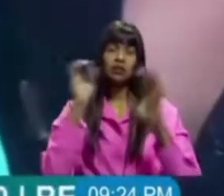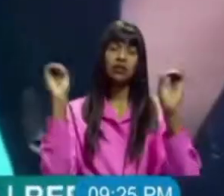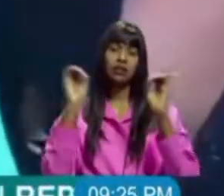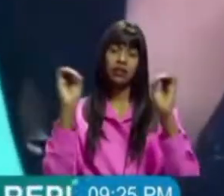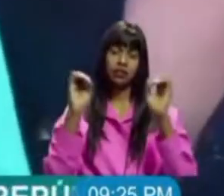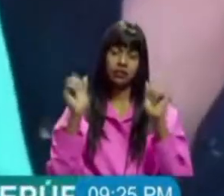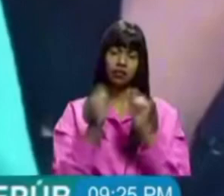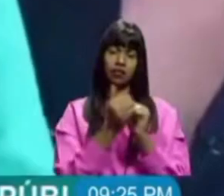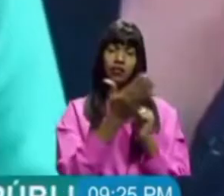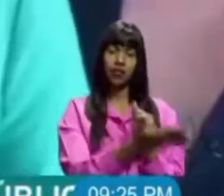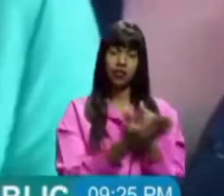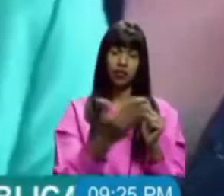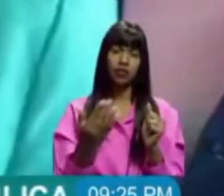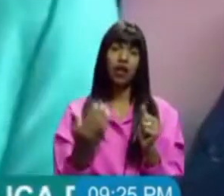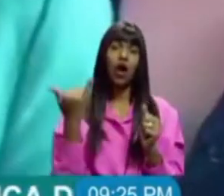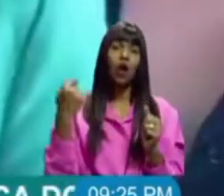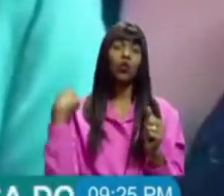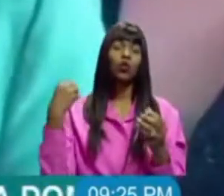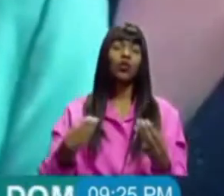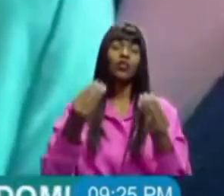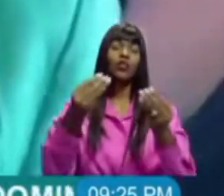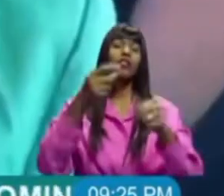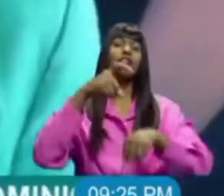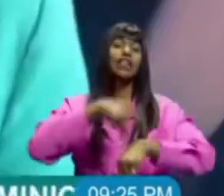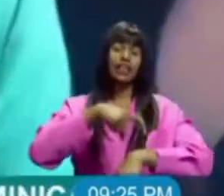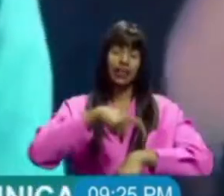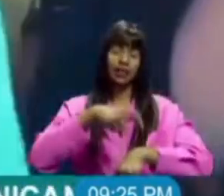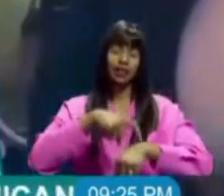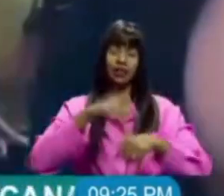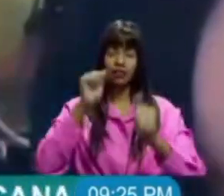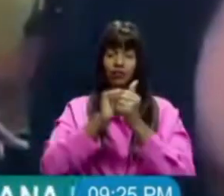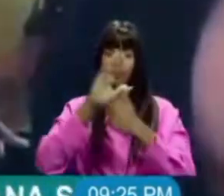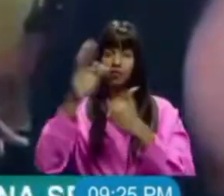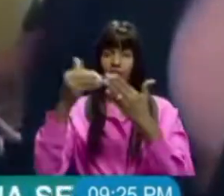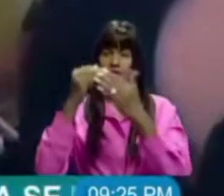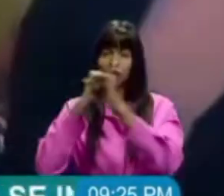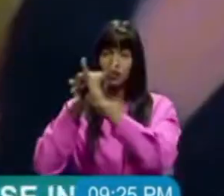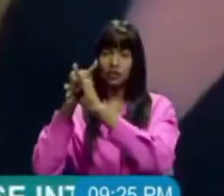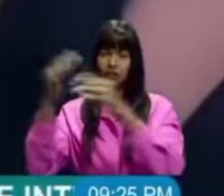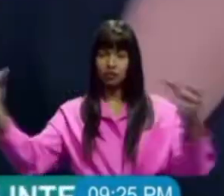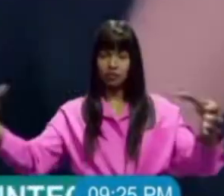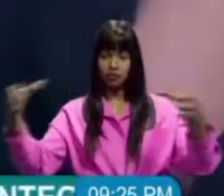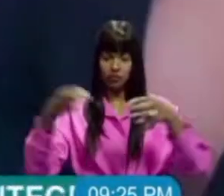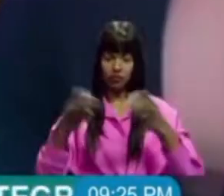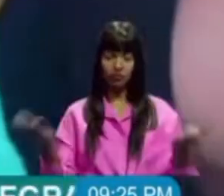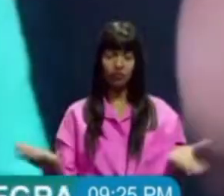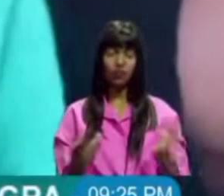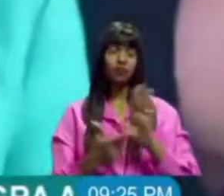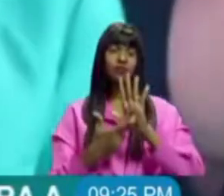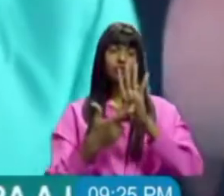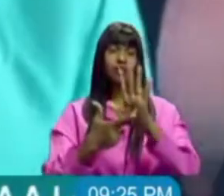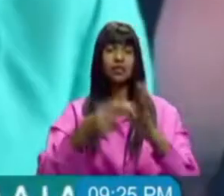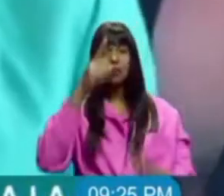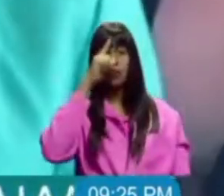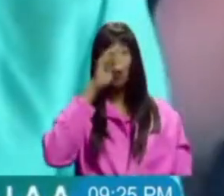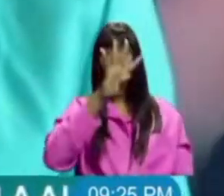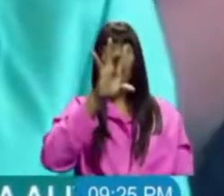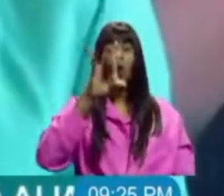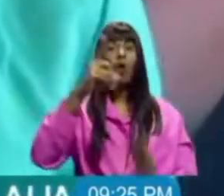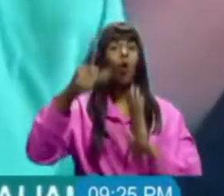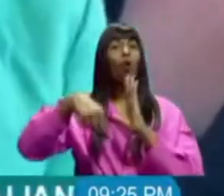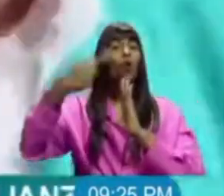Shakira, y le estamos dando un plazo con todas las entidades sociales que están aquí representados de 48